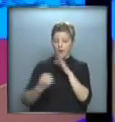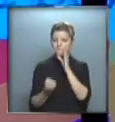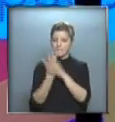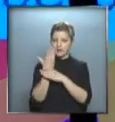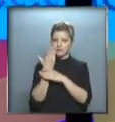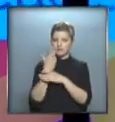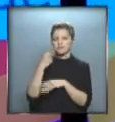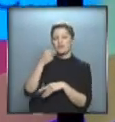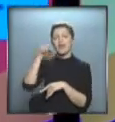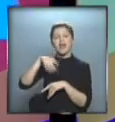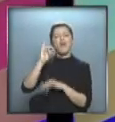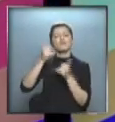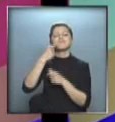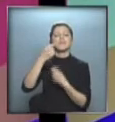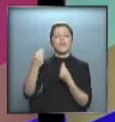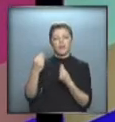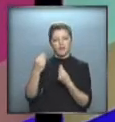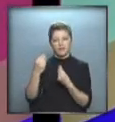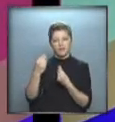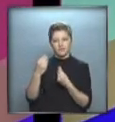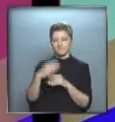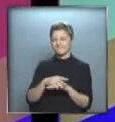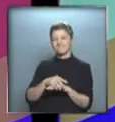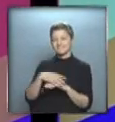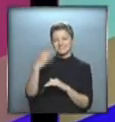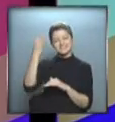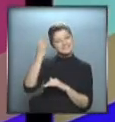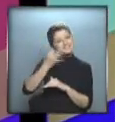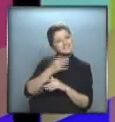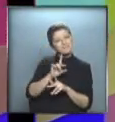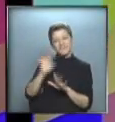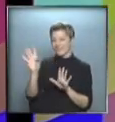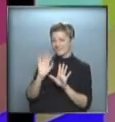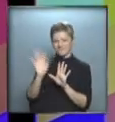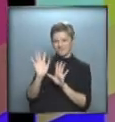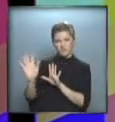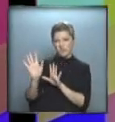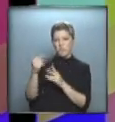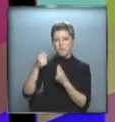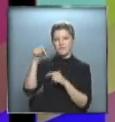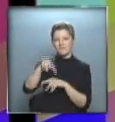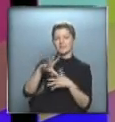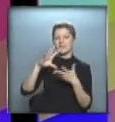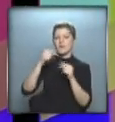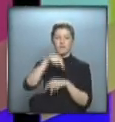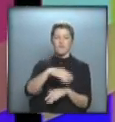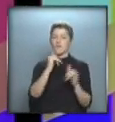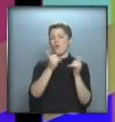puede saber qué le dijo este chico? La verdad que no quiero ahondar porque es cargarle las tintas a un chico de 16 años.